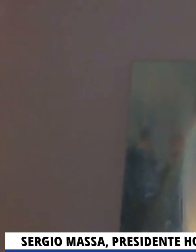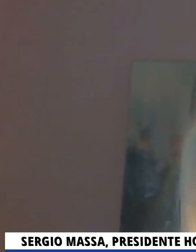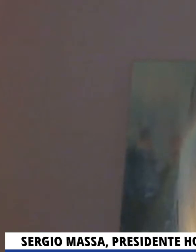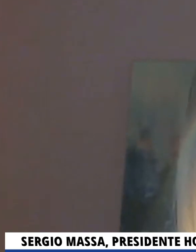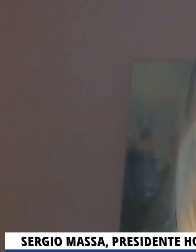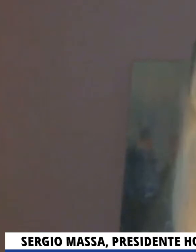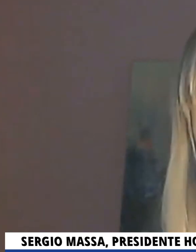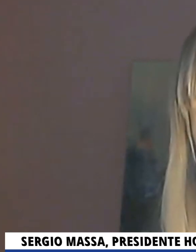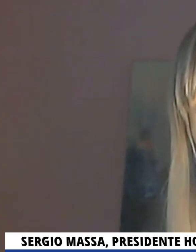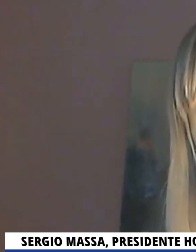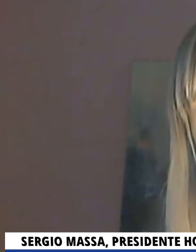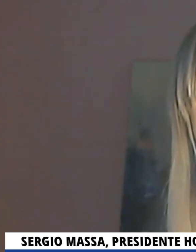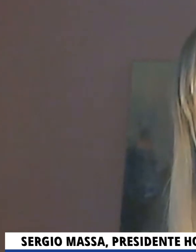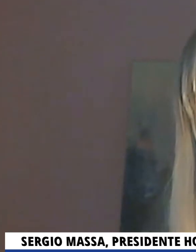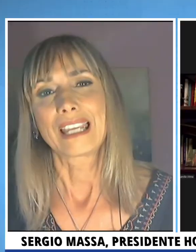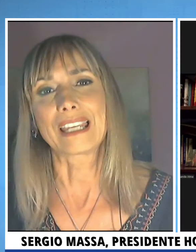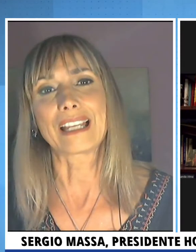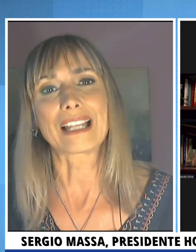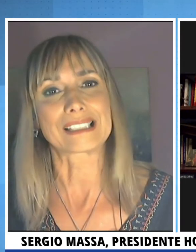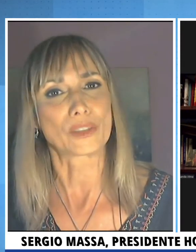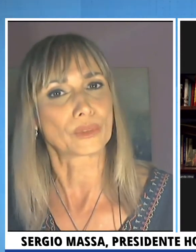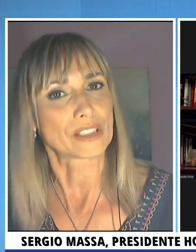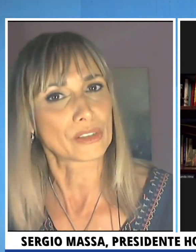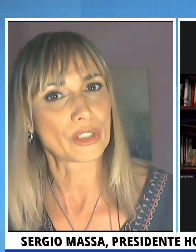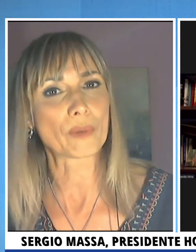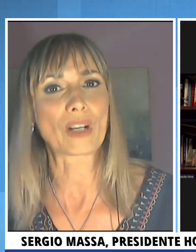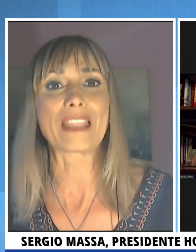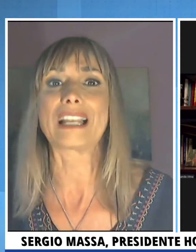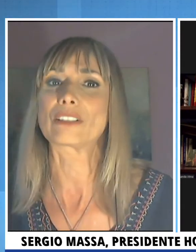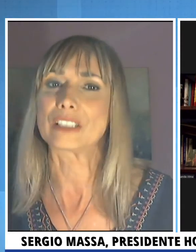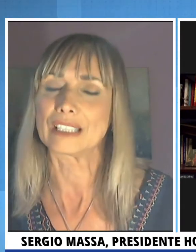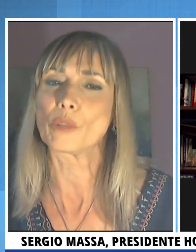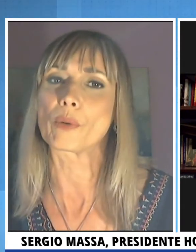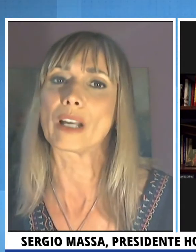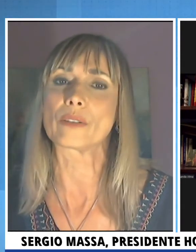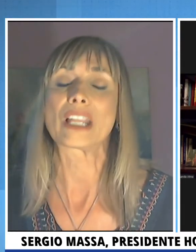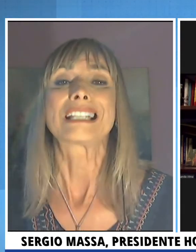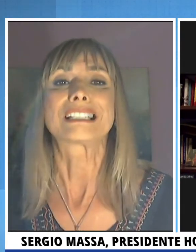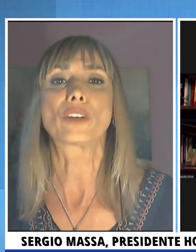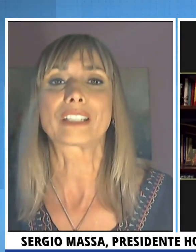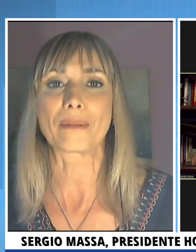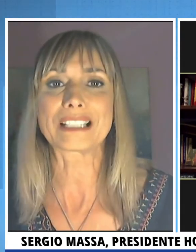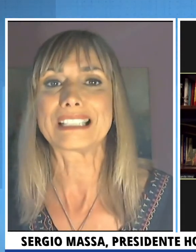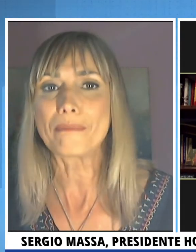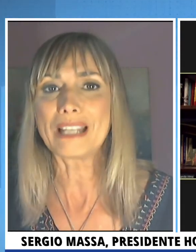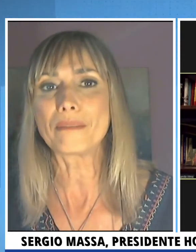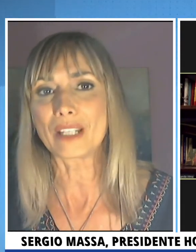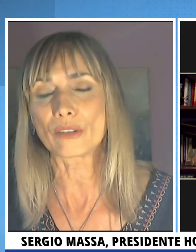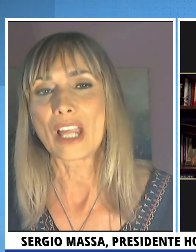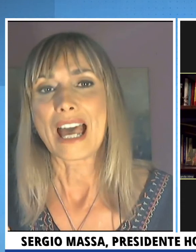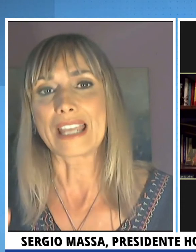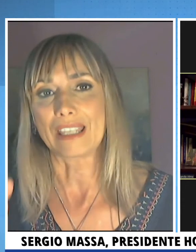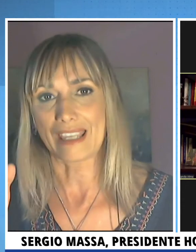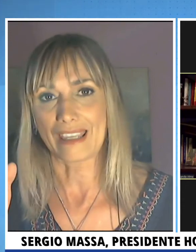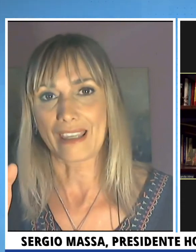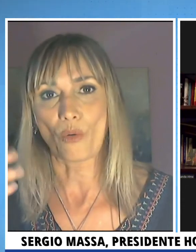pasando mucho los ataques a silobolsas, las inundaciones provocadas, los incendios provocados, sino que esta vez ni más ni menos